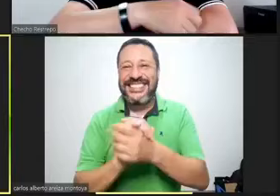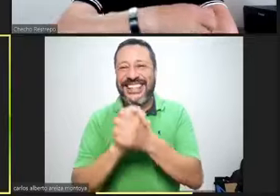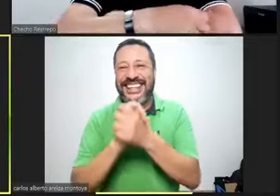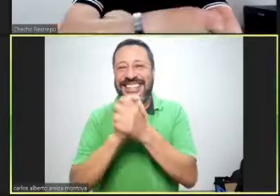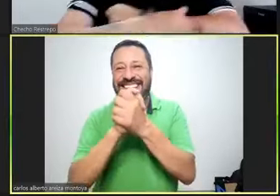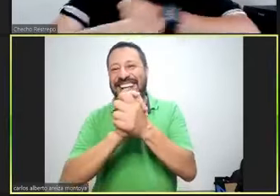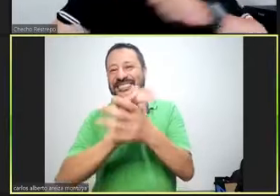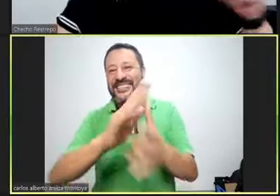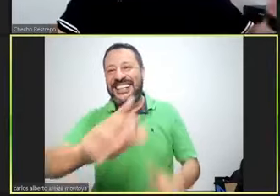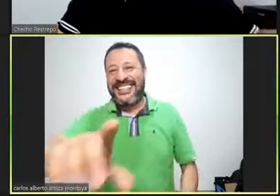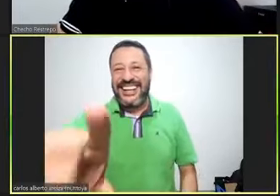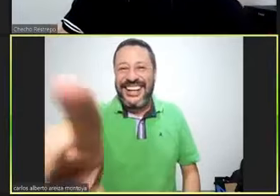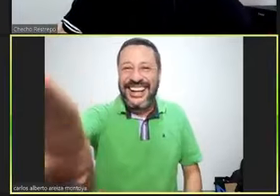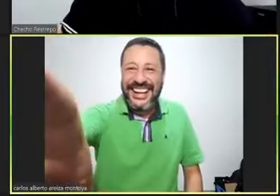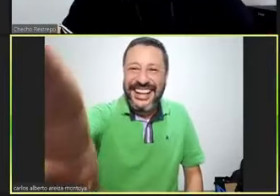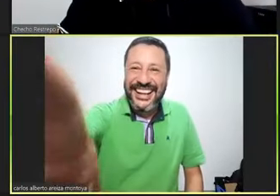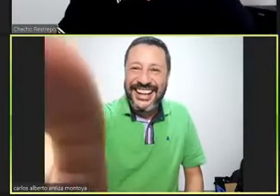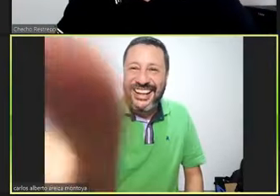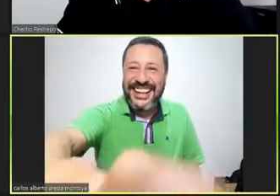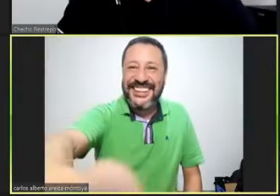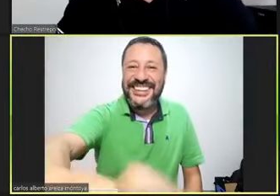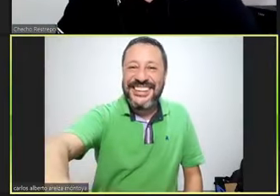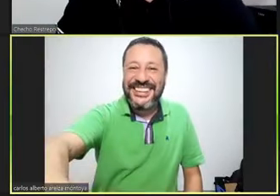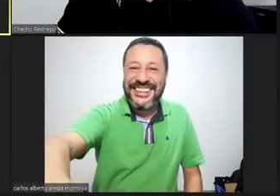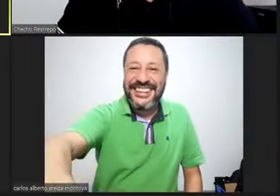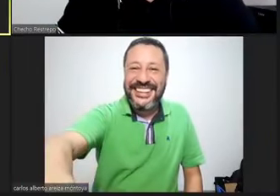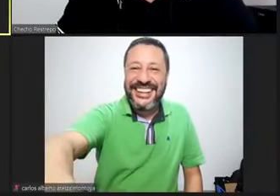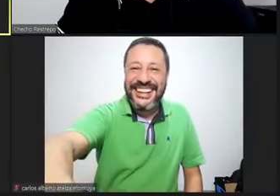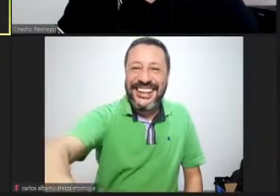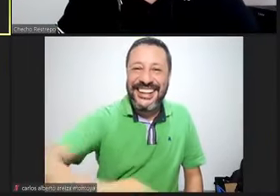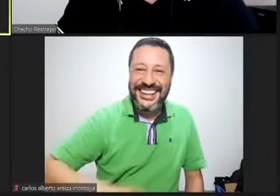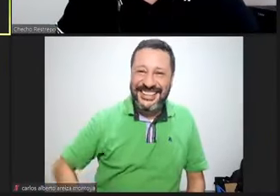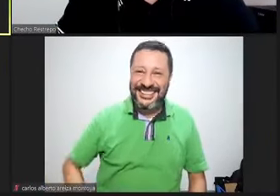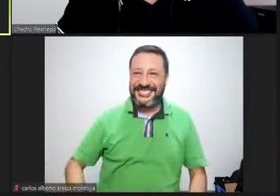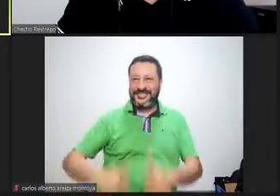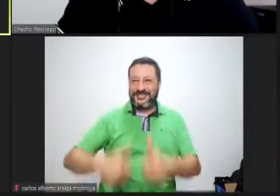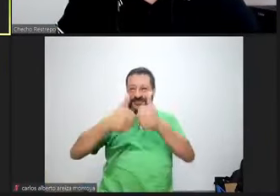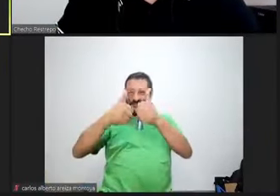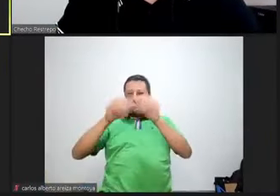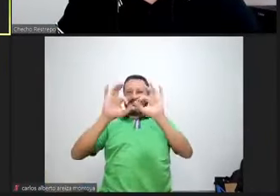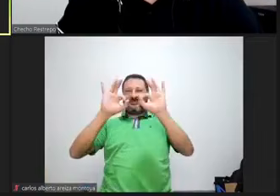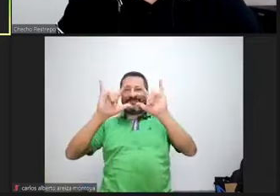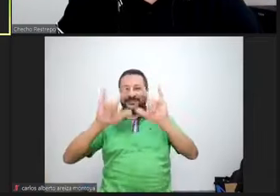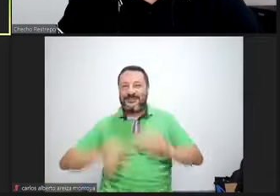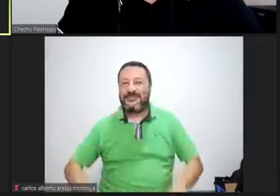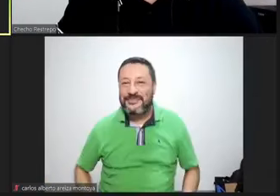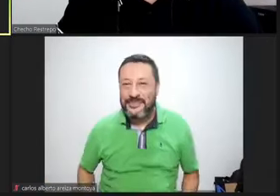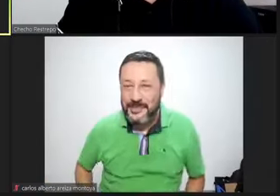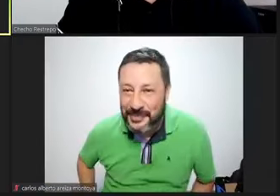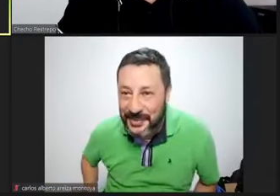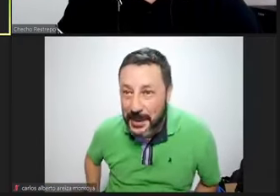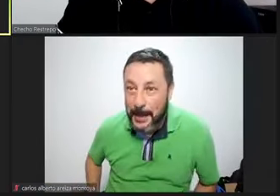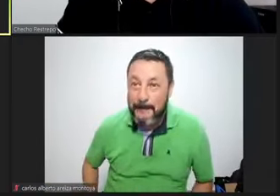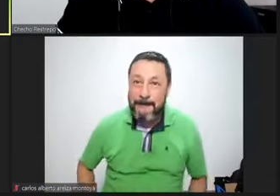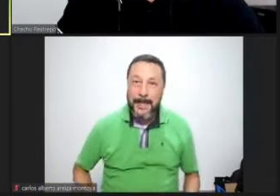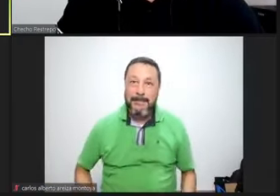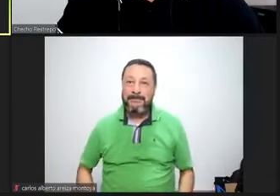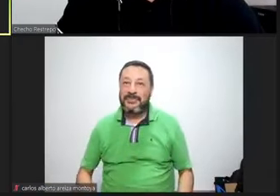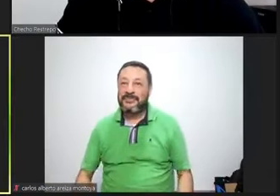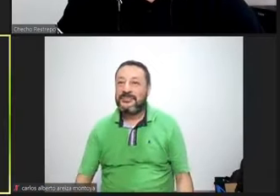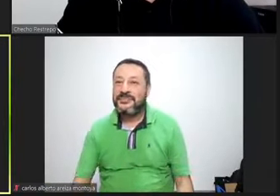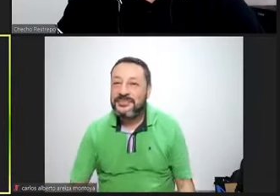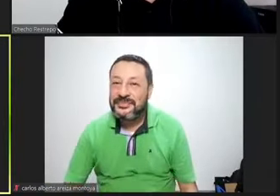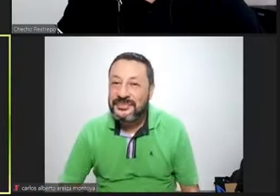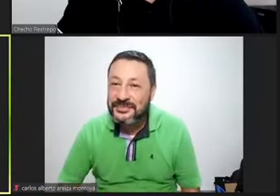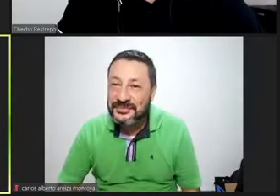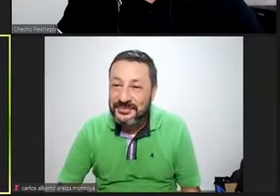Un placer, Gina, un placer. Muchas gracias a usted. Una hermosa invitación. Para que